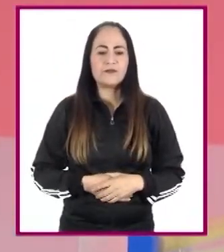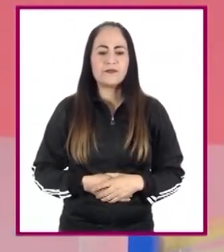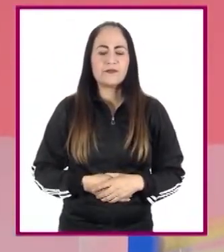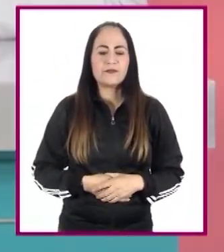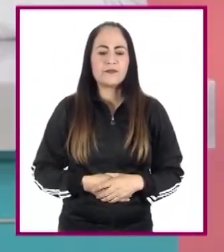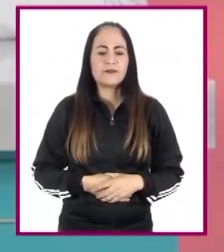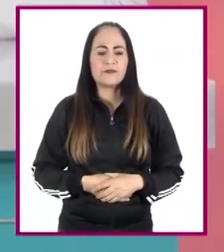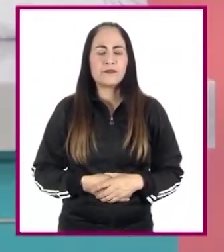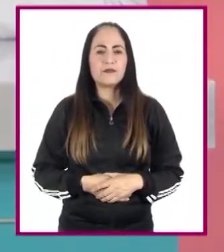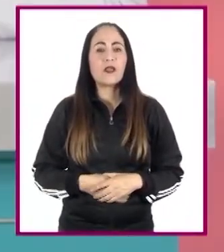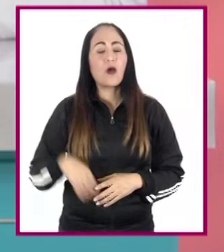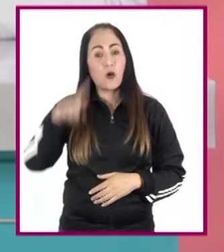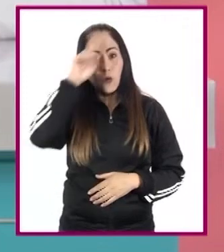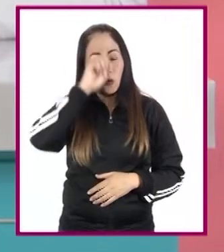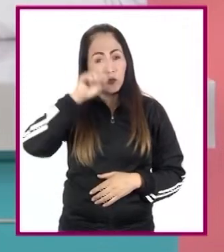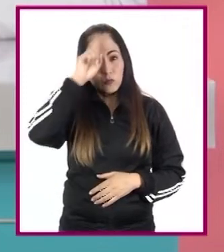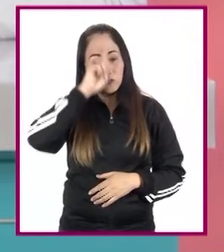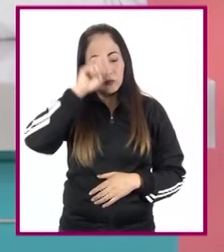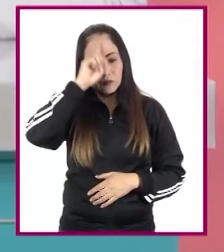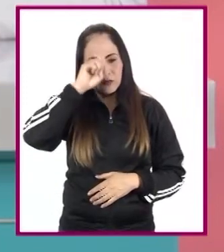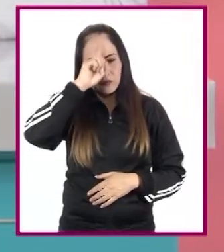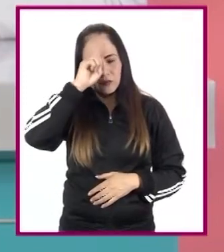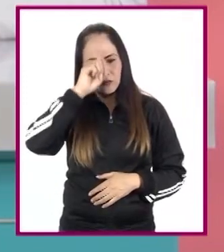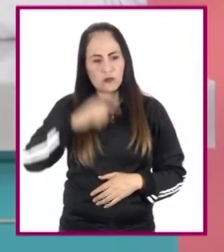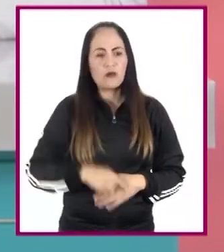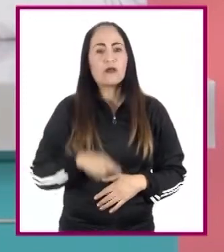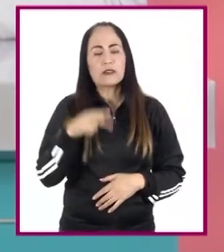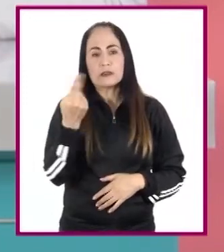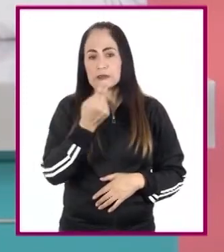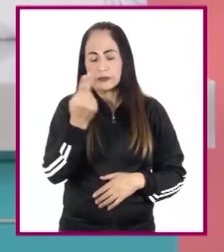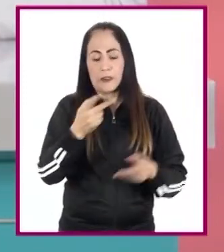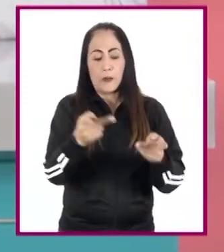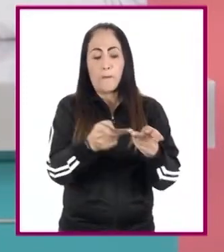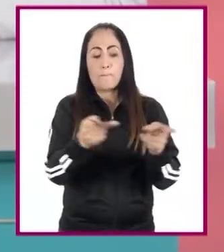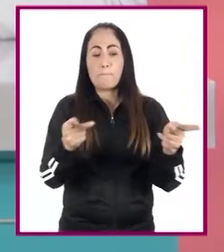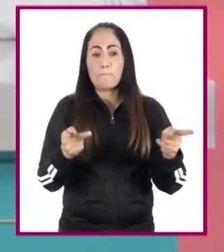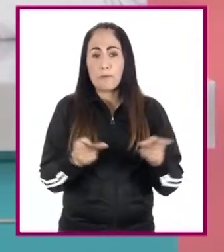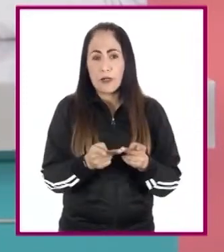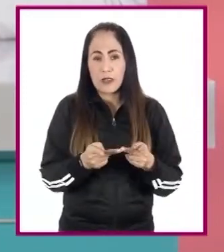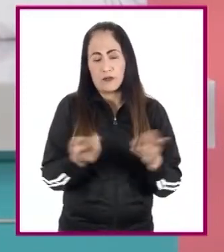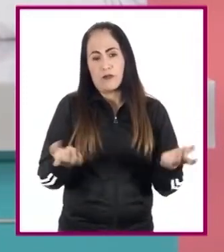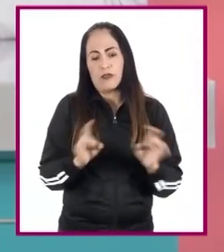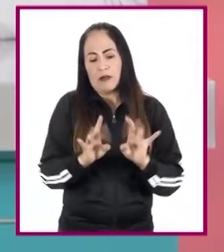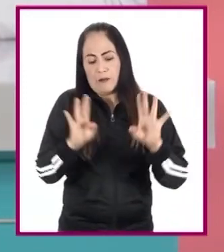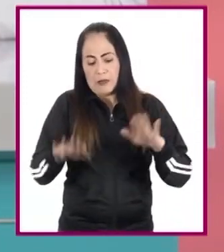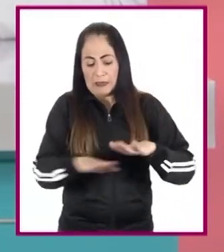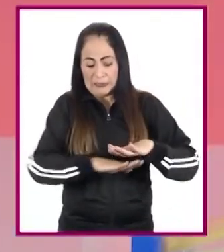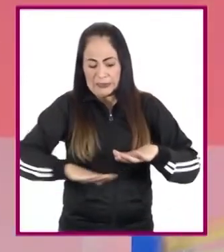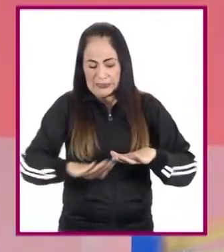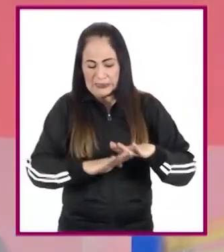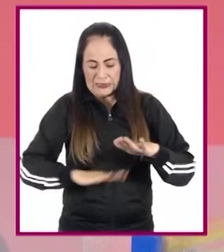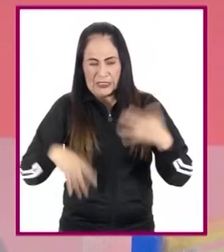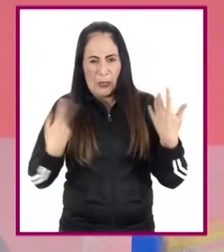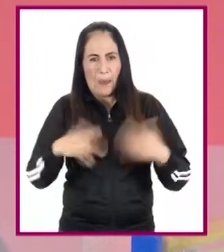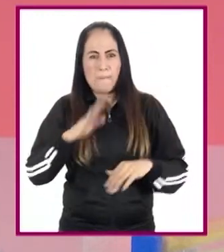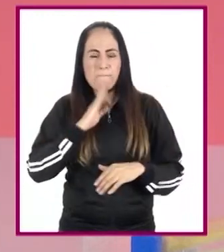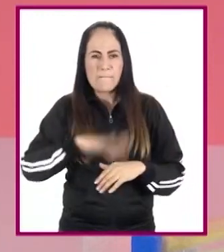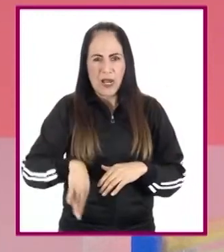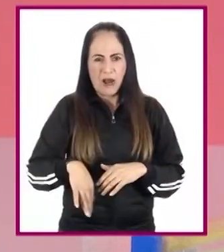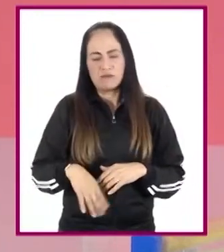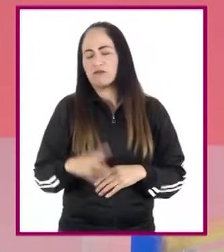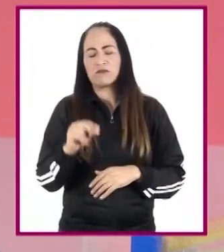Es recomendable colocar todo el dispositivo sobre una charola o plato para evitar algún daño a la superficie. Los